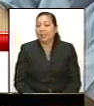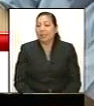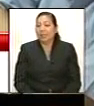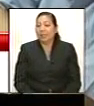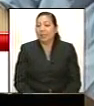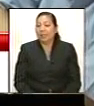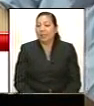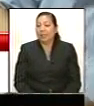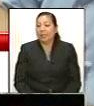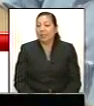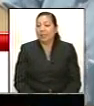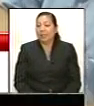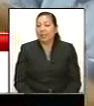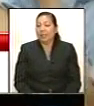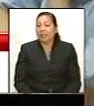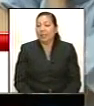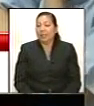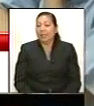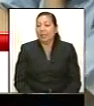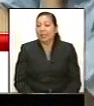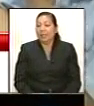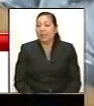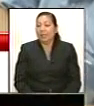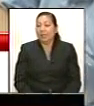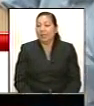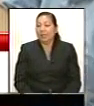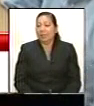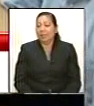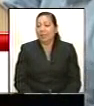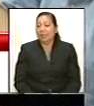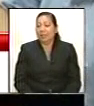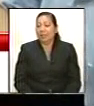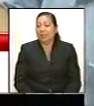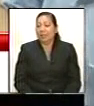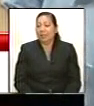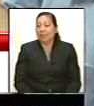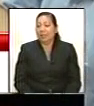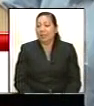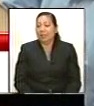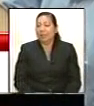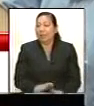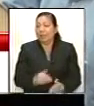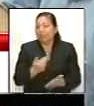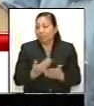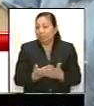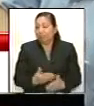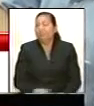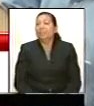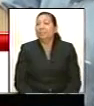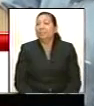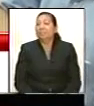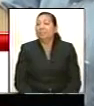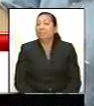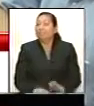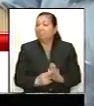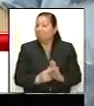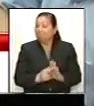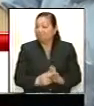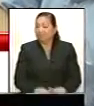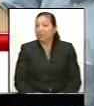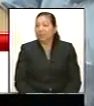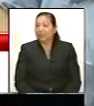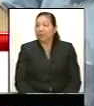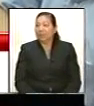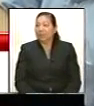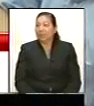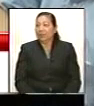Muchas gracias. Adelante por aquí y luego vamos por acá. Ok, buenos días con todos. Mi nombre es Marco Torres, soy representante del Ministerio